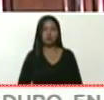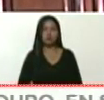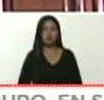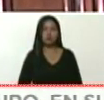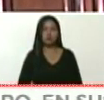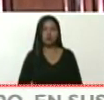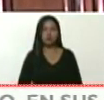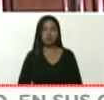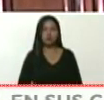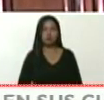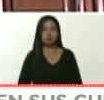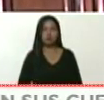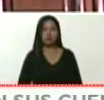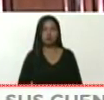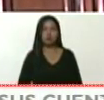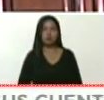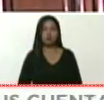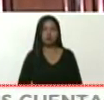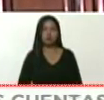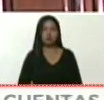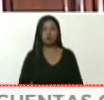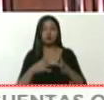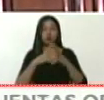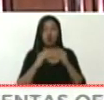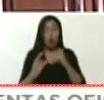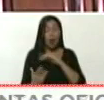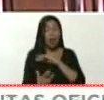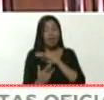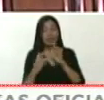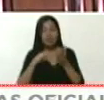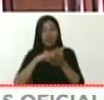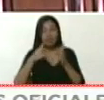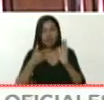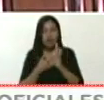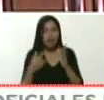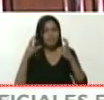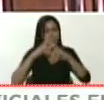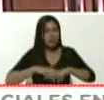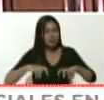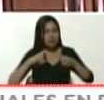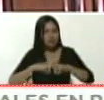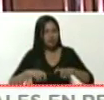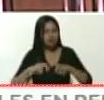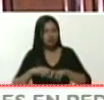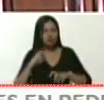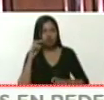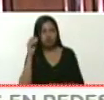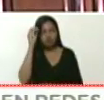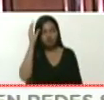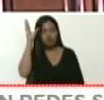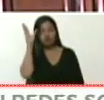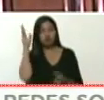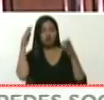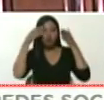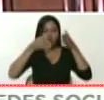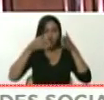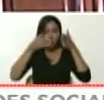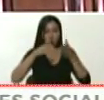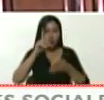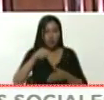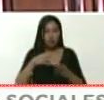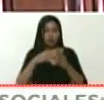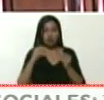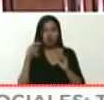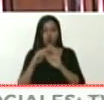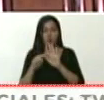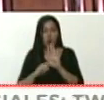toda la técnica, la investigación, la capacitación y toda